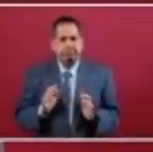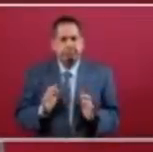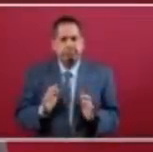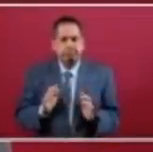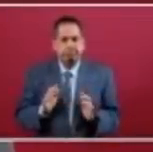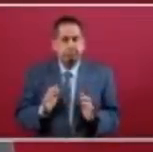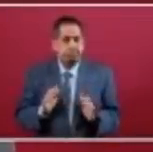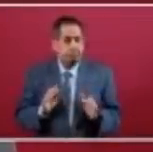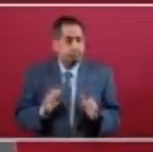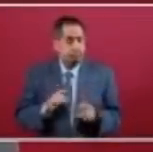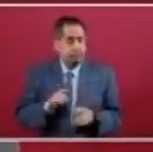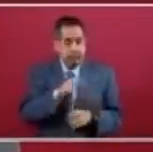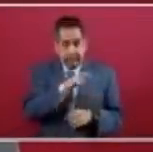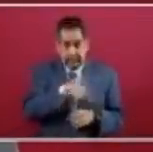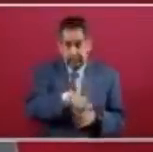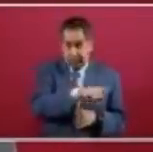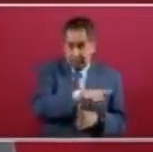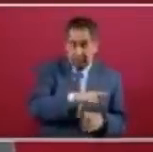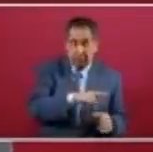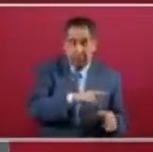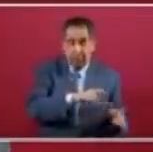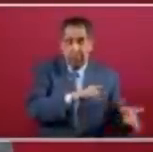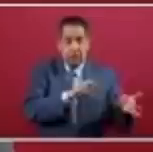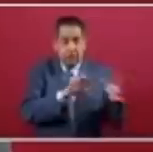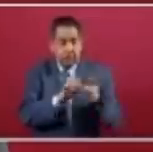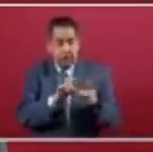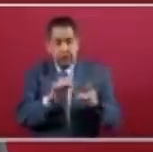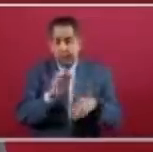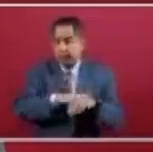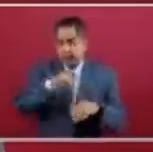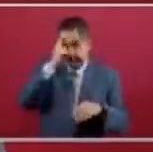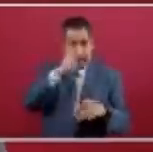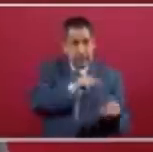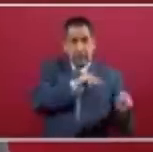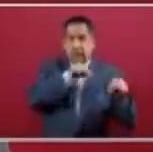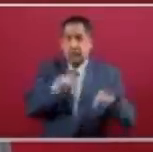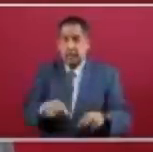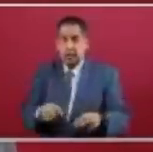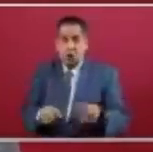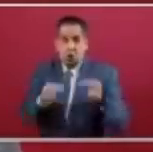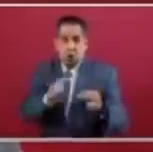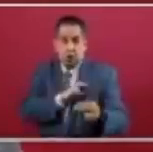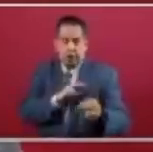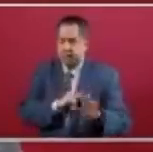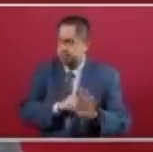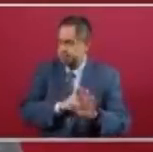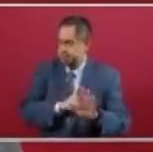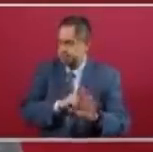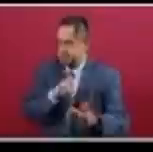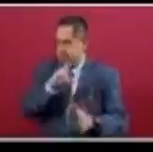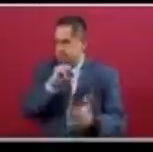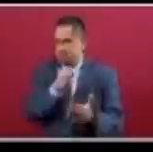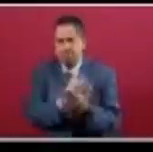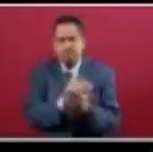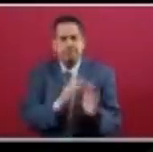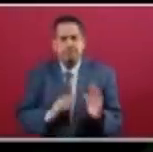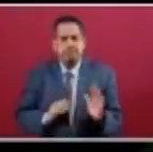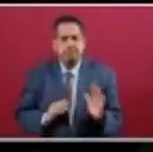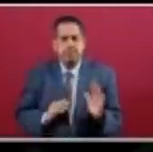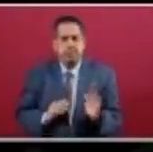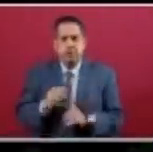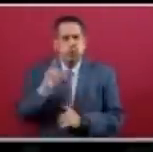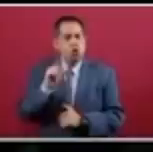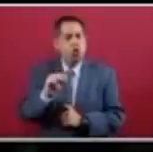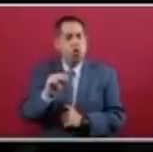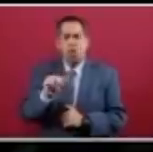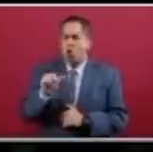a tener las mismas facilidades en México que